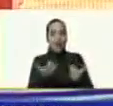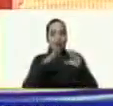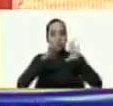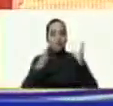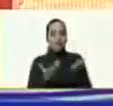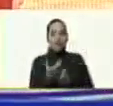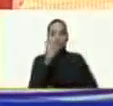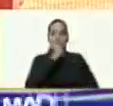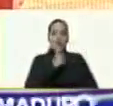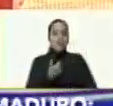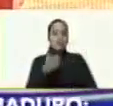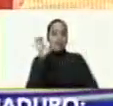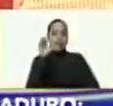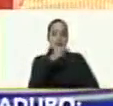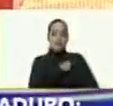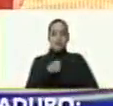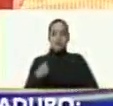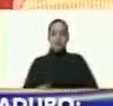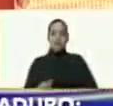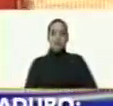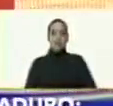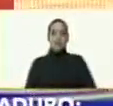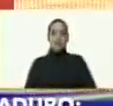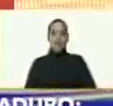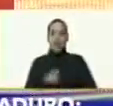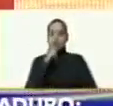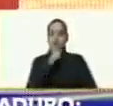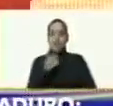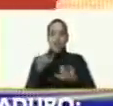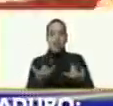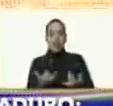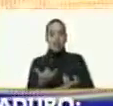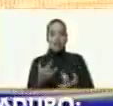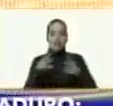China? Si no existieran las nuevas potencias.